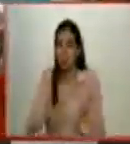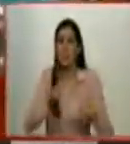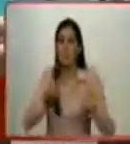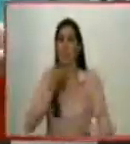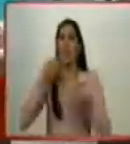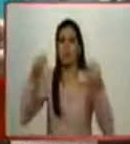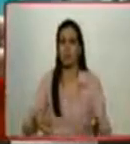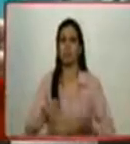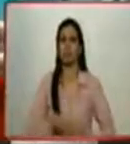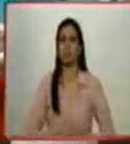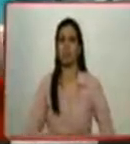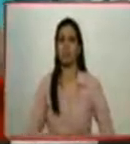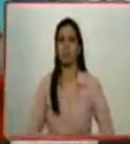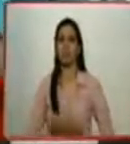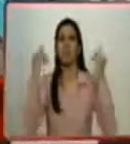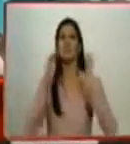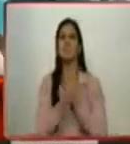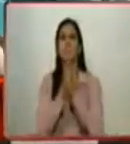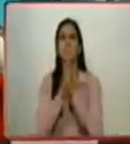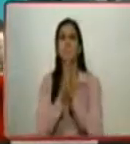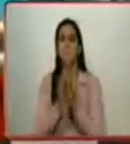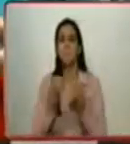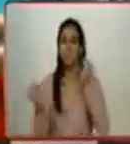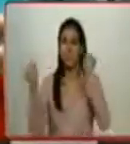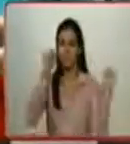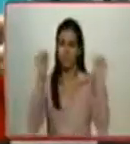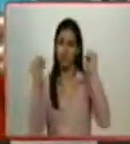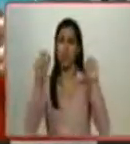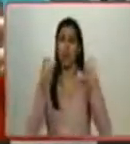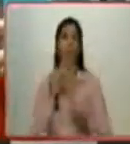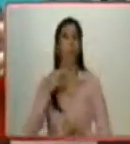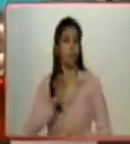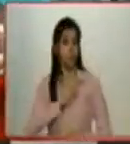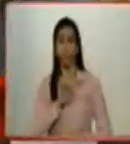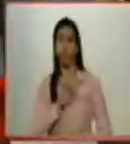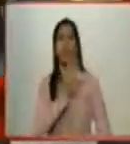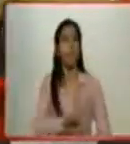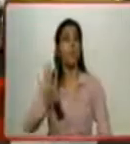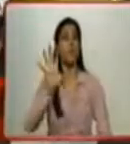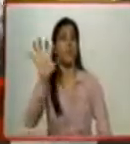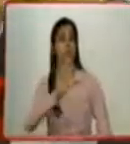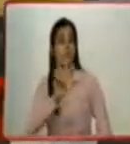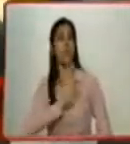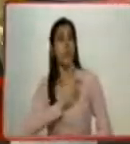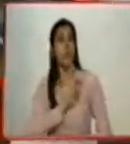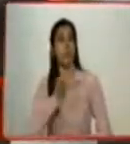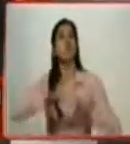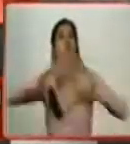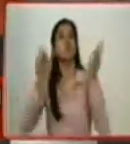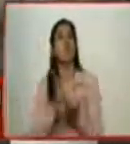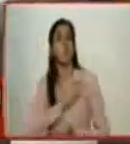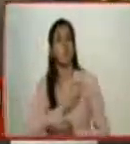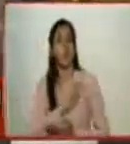el 6 de diciembre. La parranda de San Pedro no es nada más de Guatire, sino que es de toda Venezuela y del mundo. Y a través del Ministerio de Turismo,